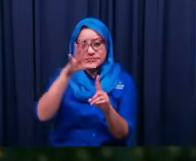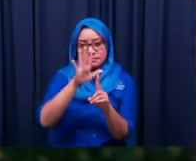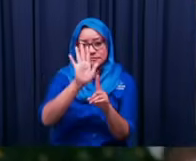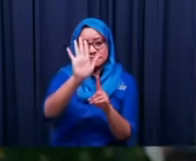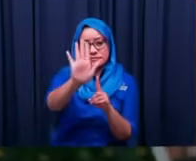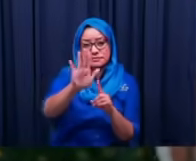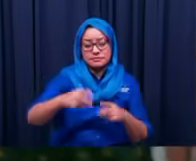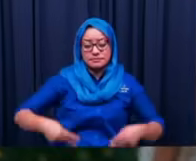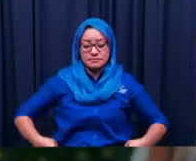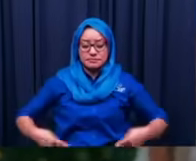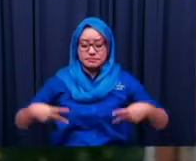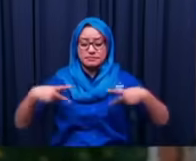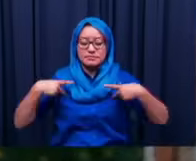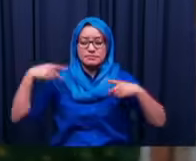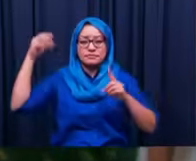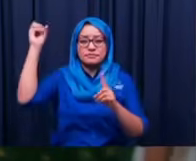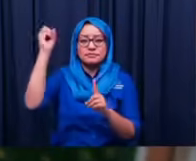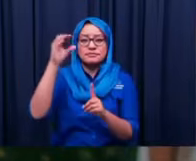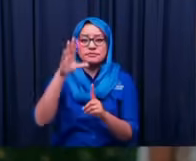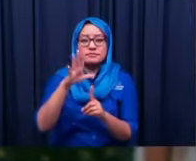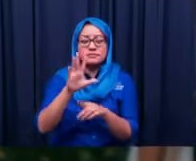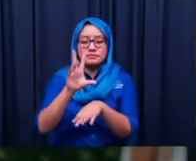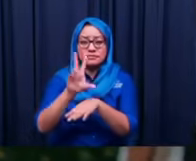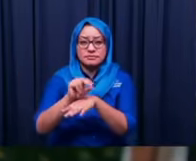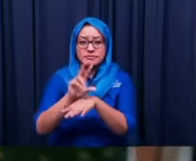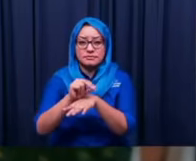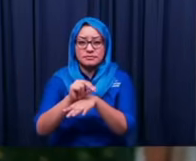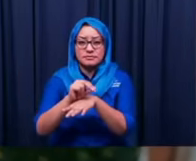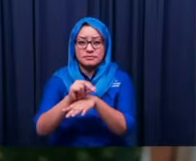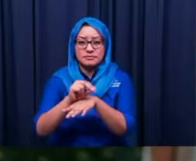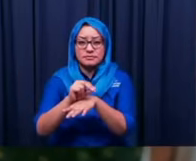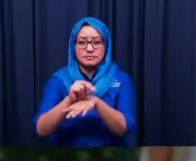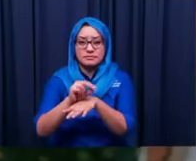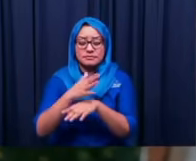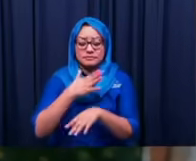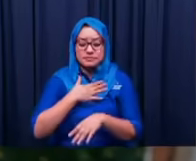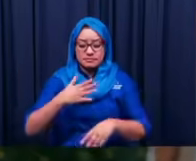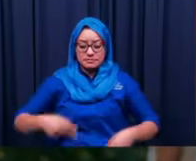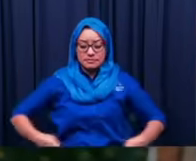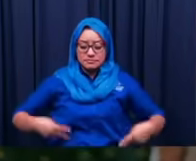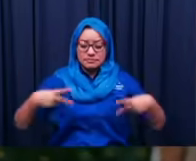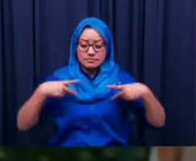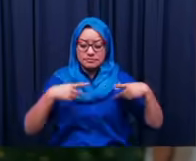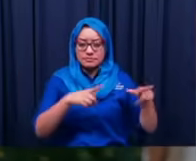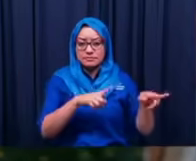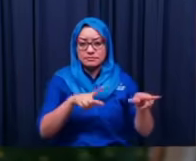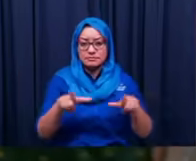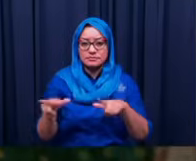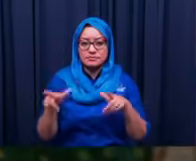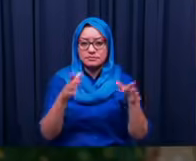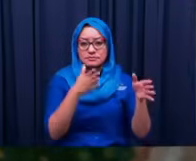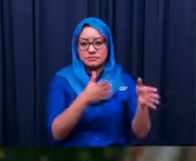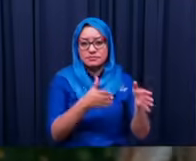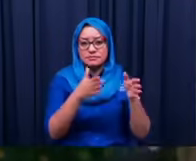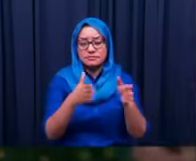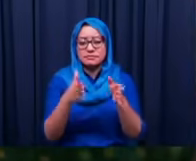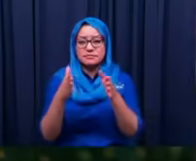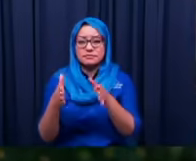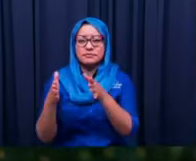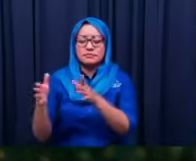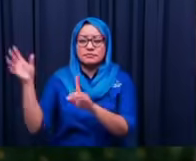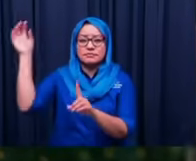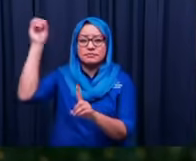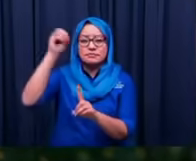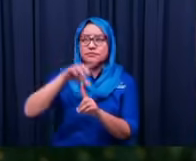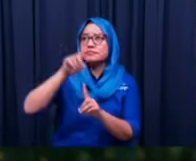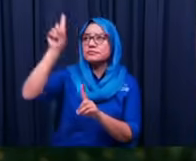sus vidas. Permite que sus recipientes estén listos, preparados para la bendición